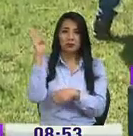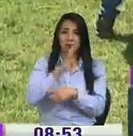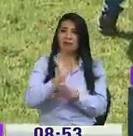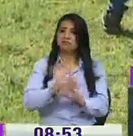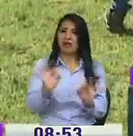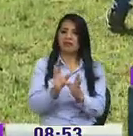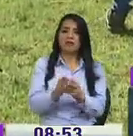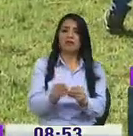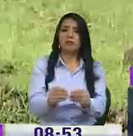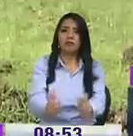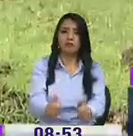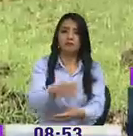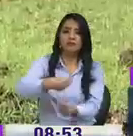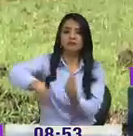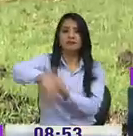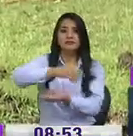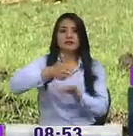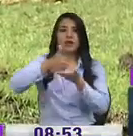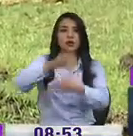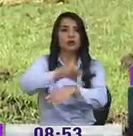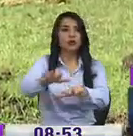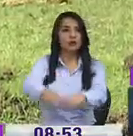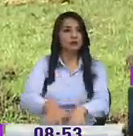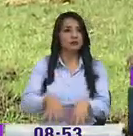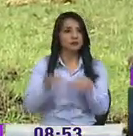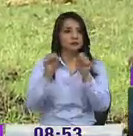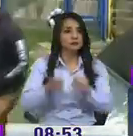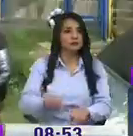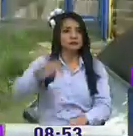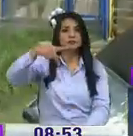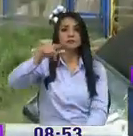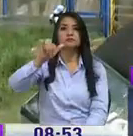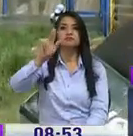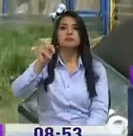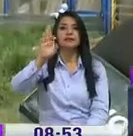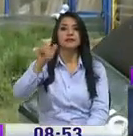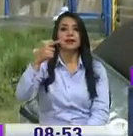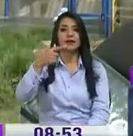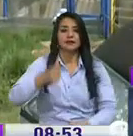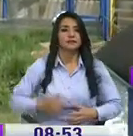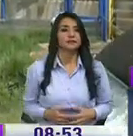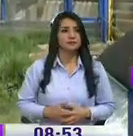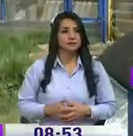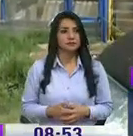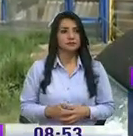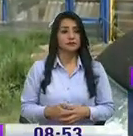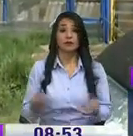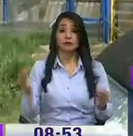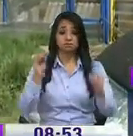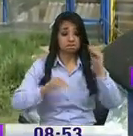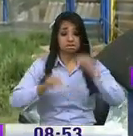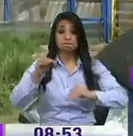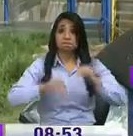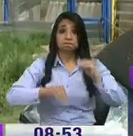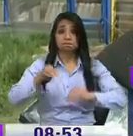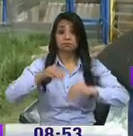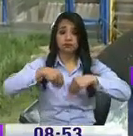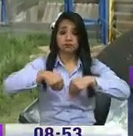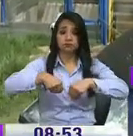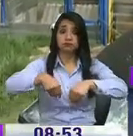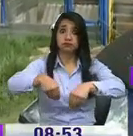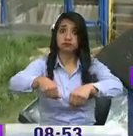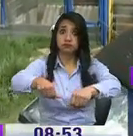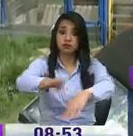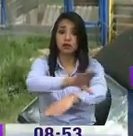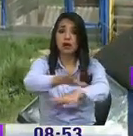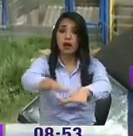se ayudará a los sembríos de la zona de Pintaj. Entonces todo ese abono orgánico le colectamos y le podemos